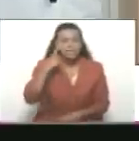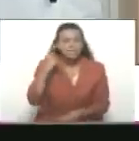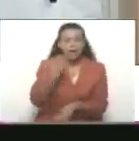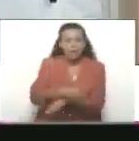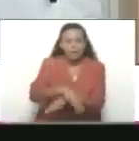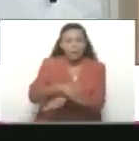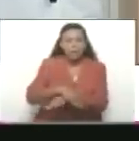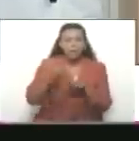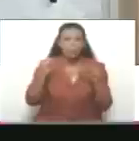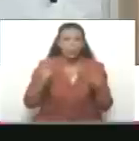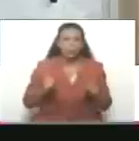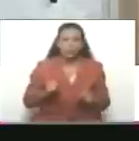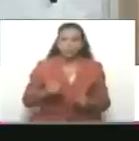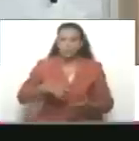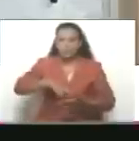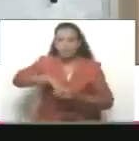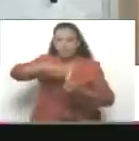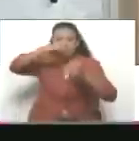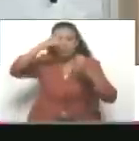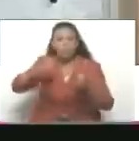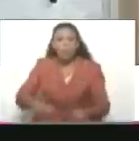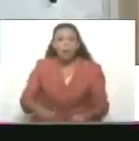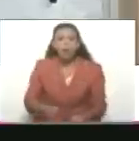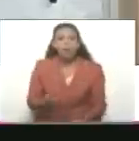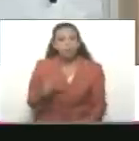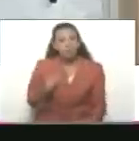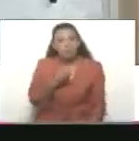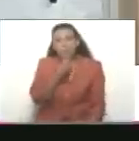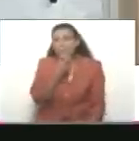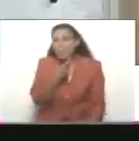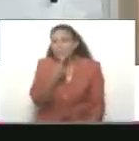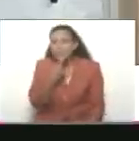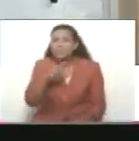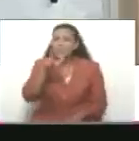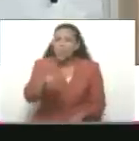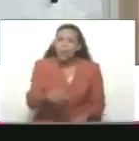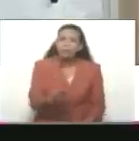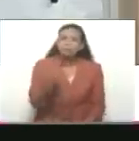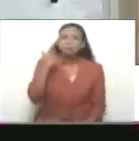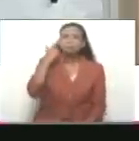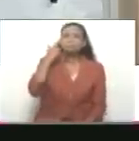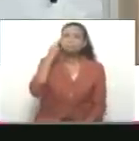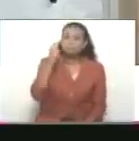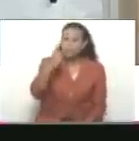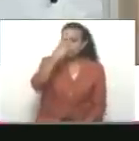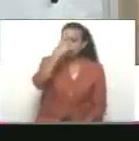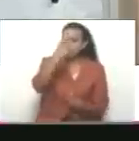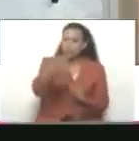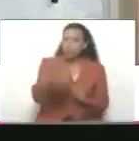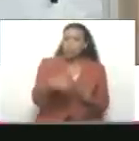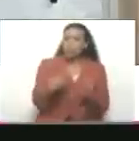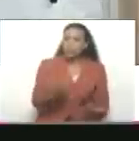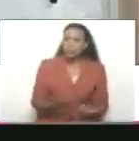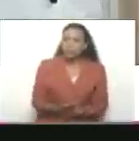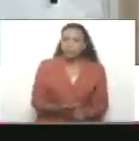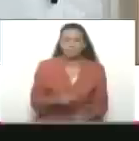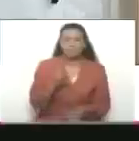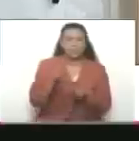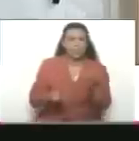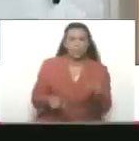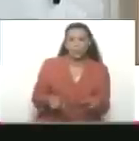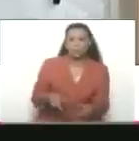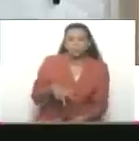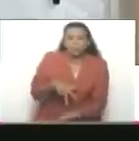calle afuera rodilla en tierra Qué cosa más hermosa que su palabra empeñada por un pueblo que se llegó a